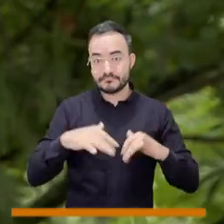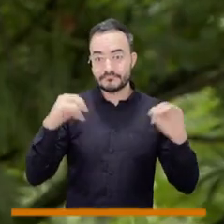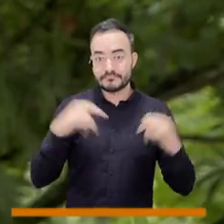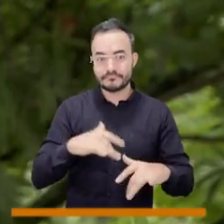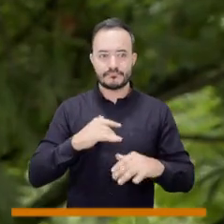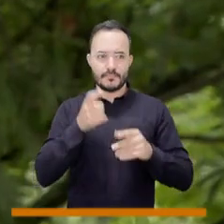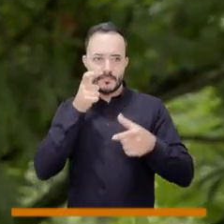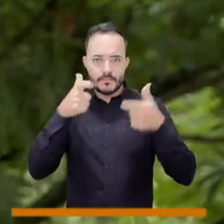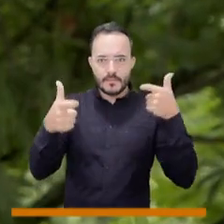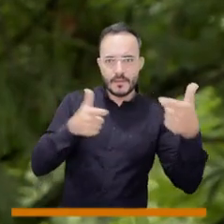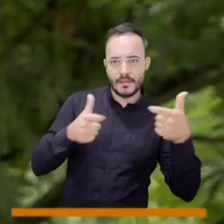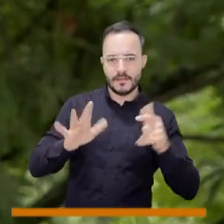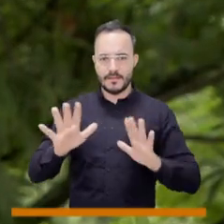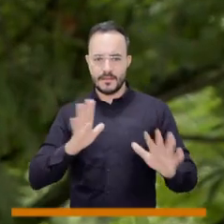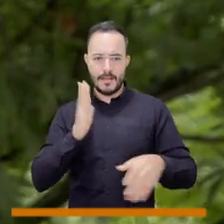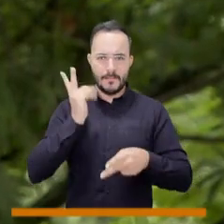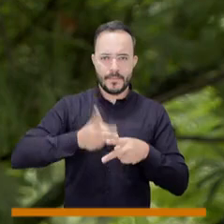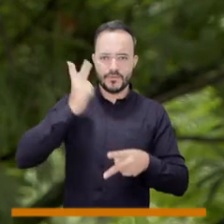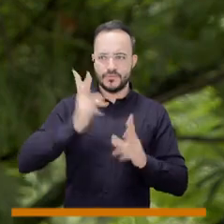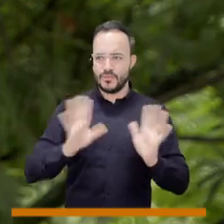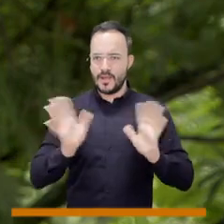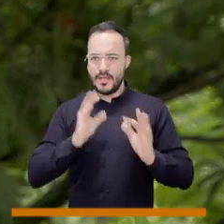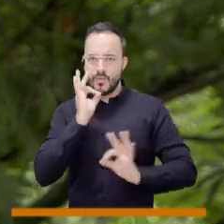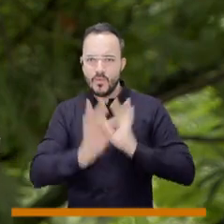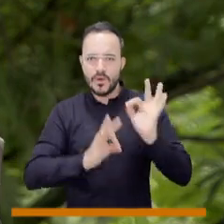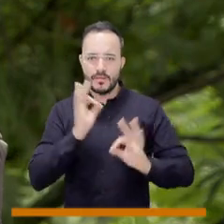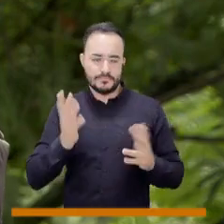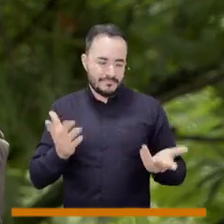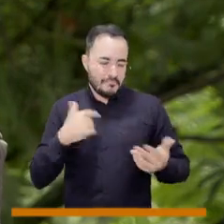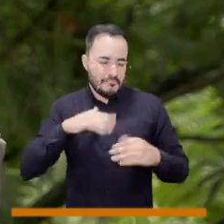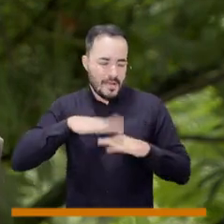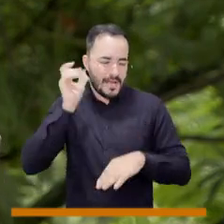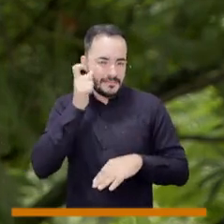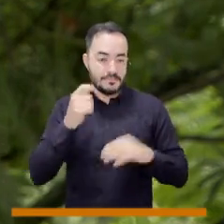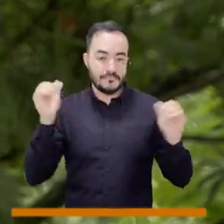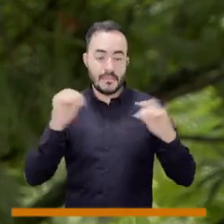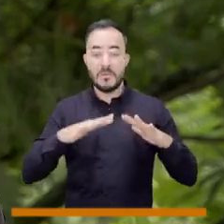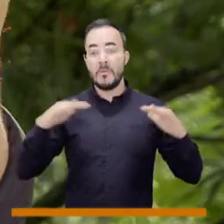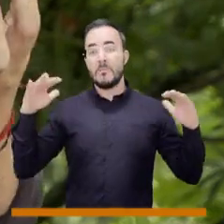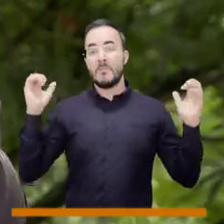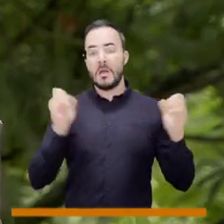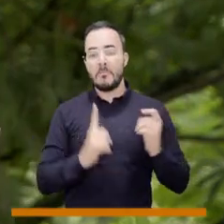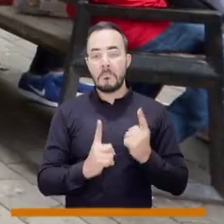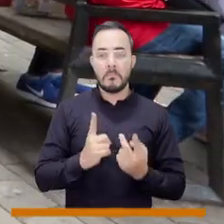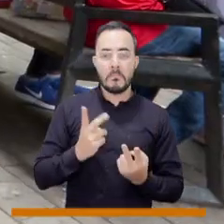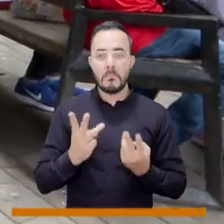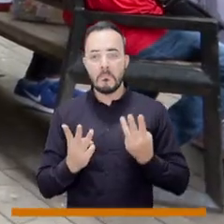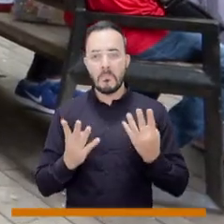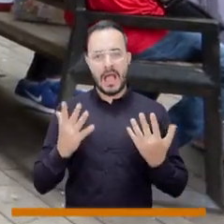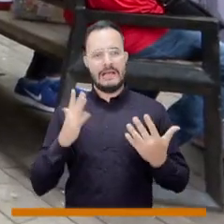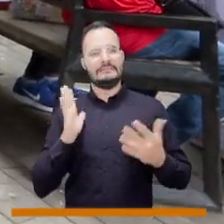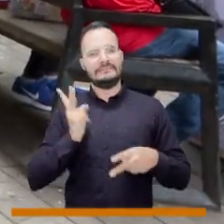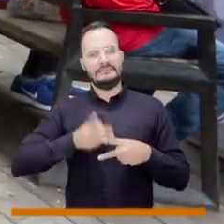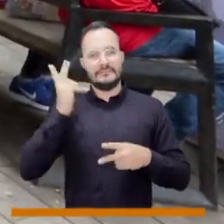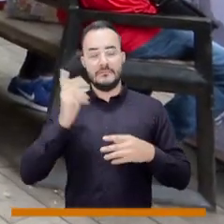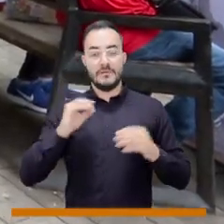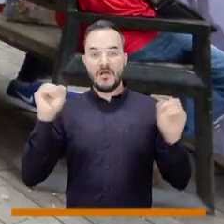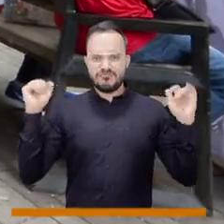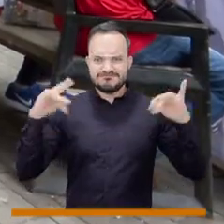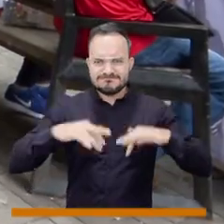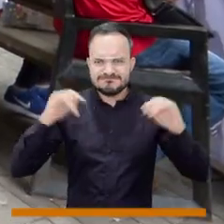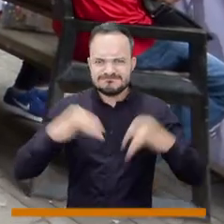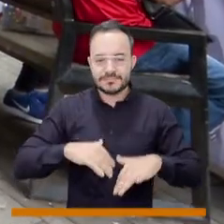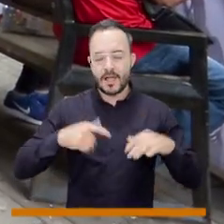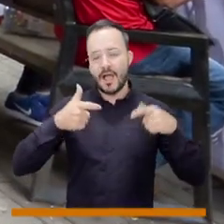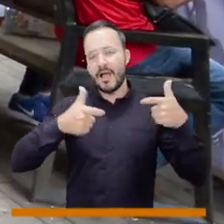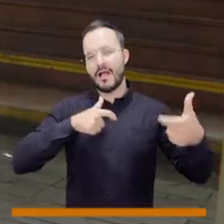barrio, más está pendiente de que no se arme, digamos un Bronx como ocurre actualmente en algunas vías del